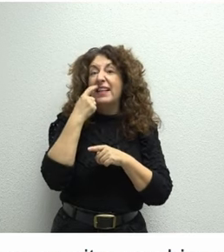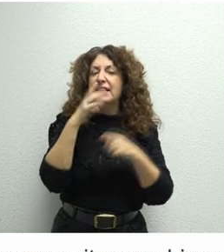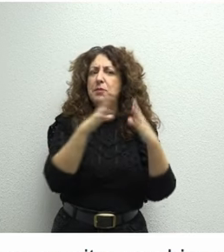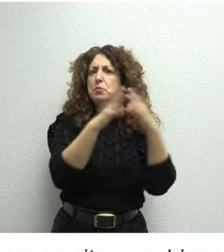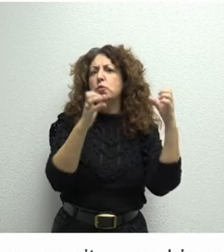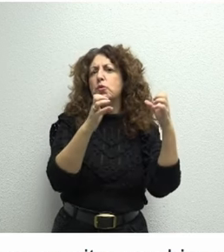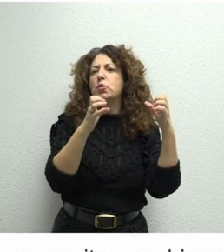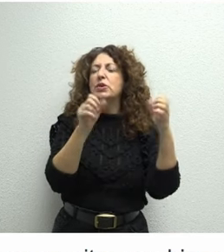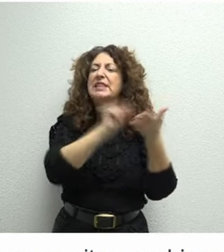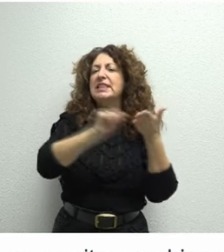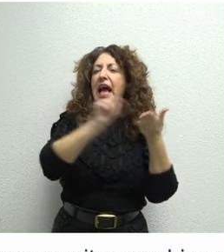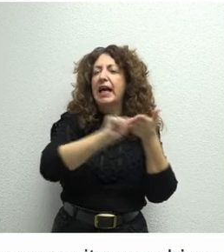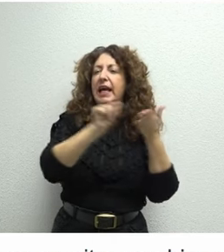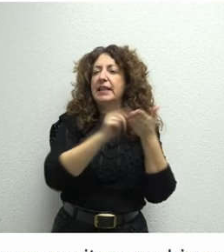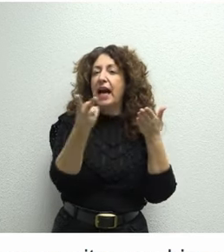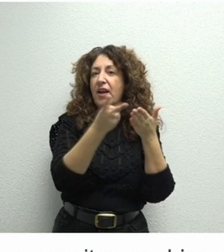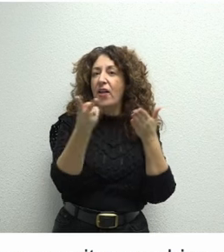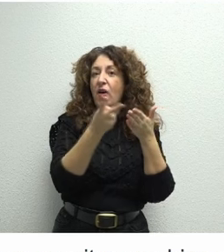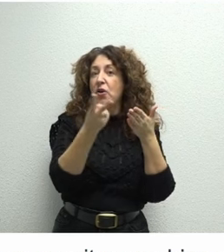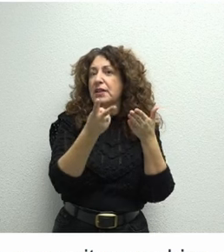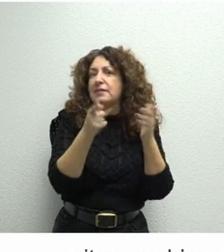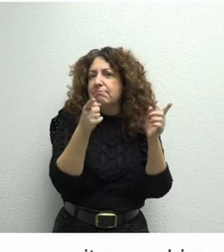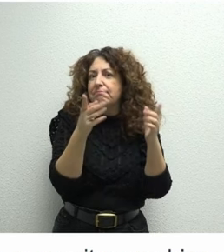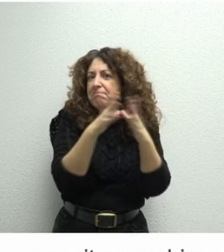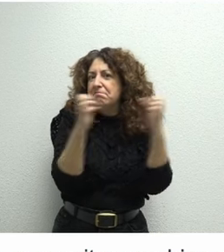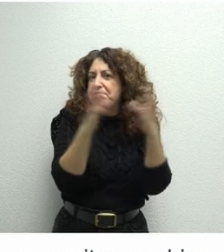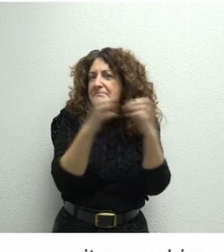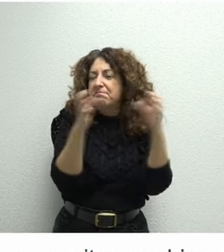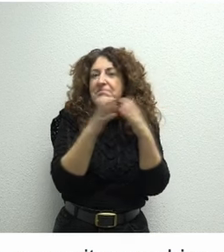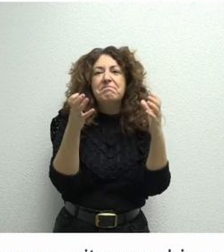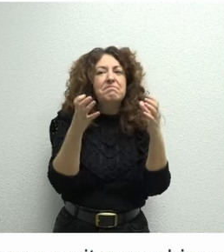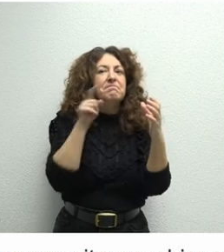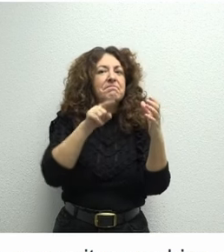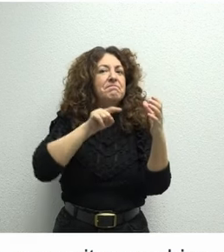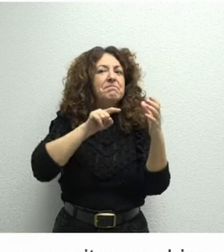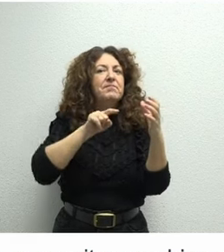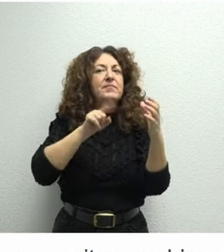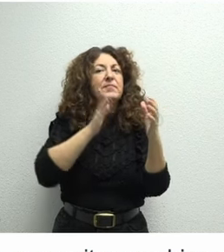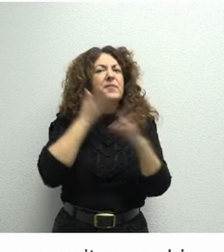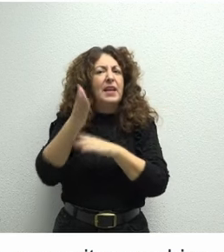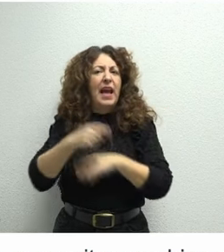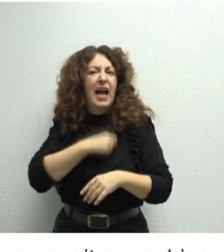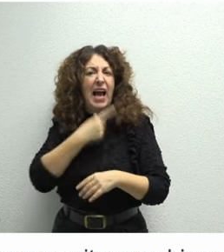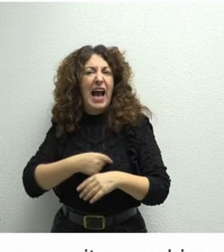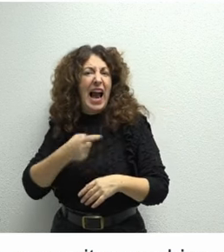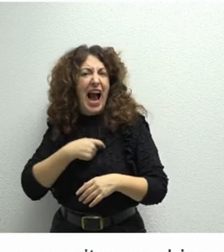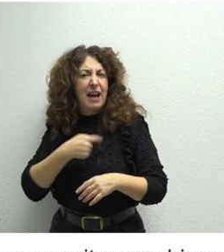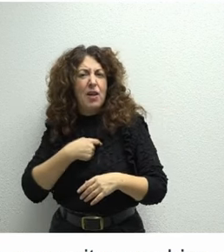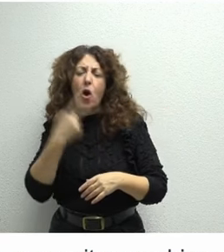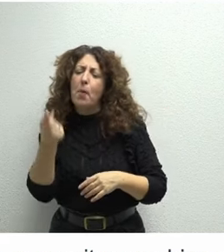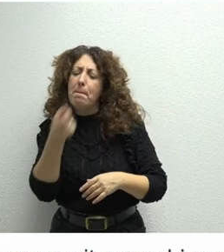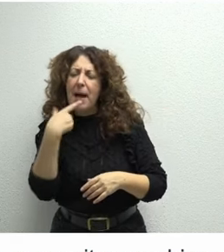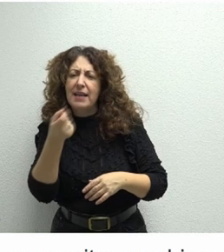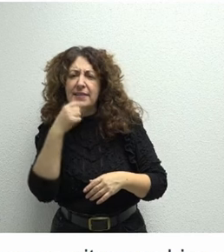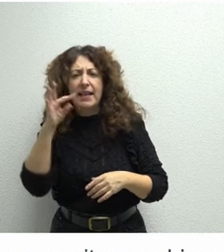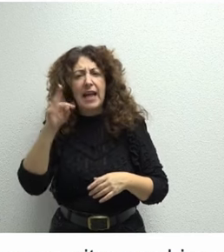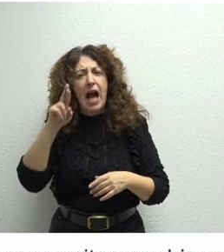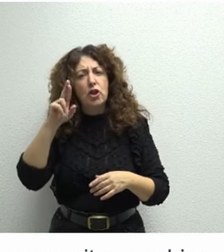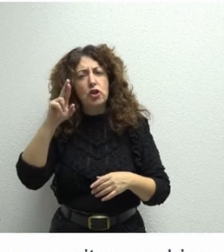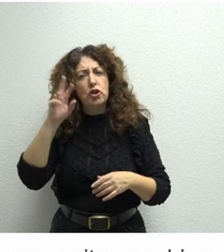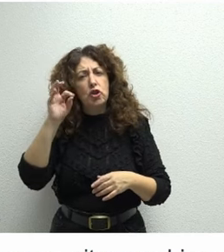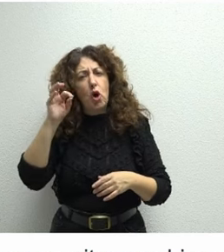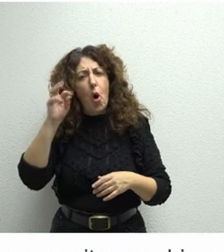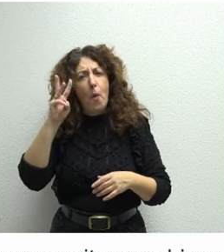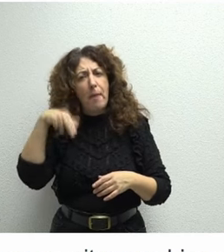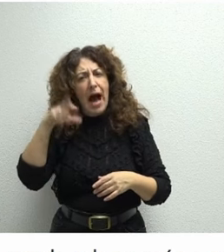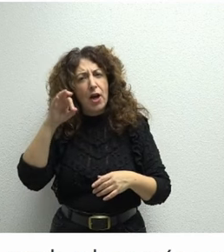ese era su ese era el sentido de su vida y fue al cardiólogo porque tuvo un angor y le dijo que tomara propanolol y no se le